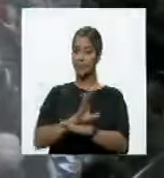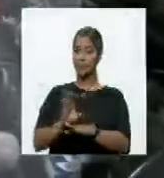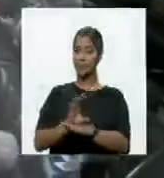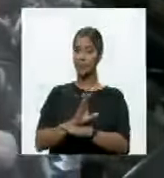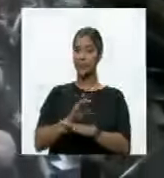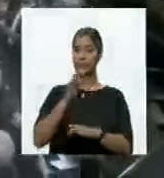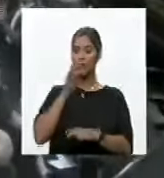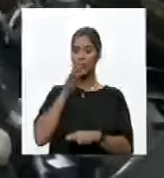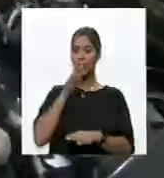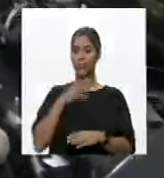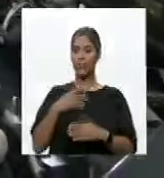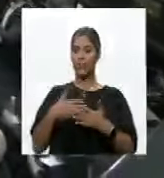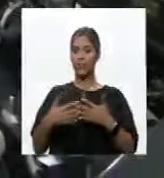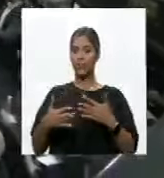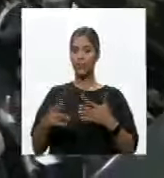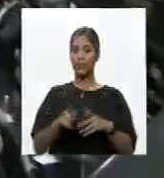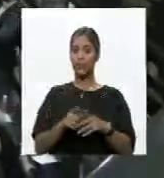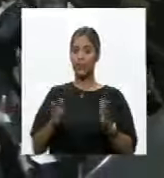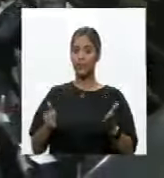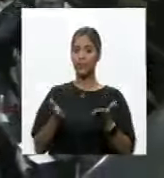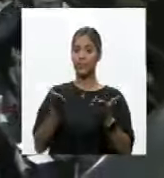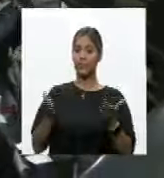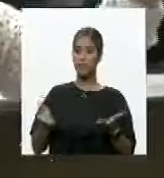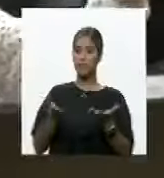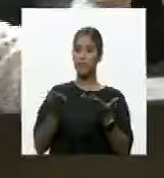¡Hey, hey, hey, hey,